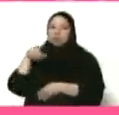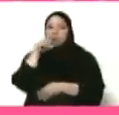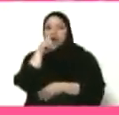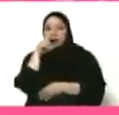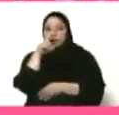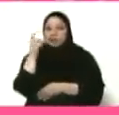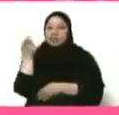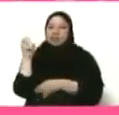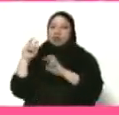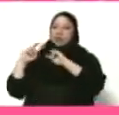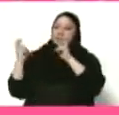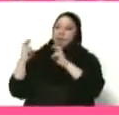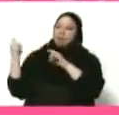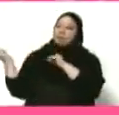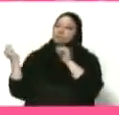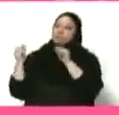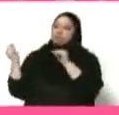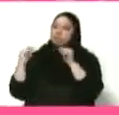estos temas.